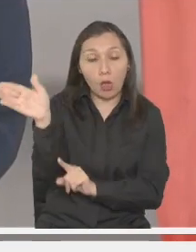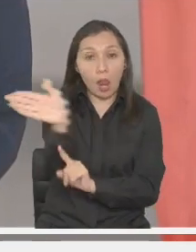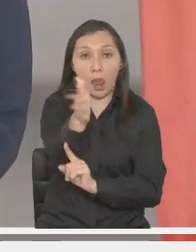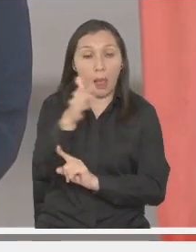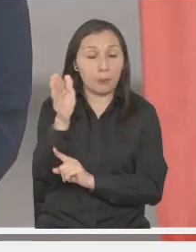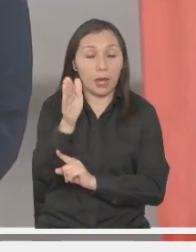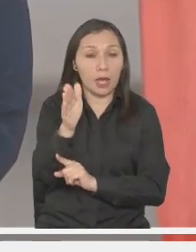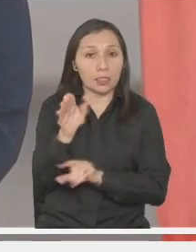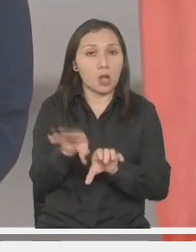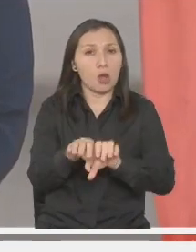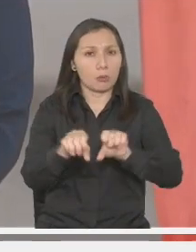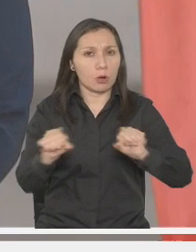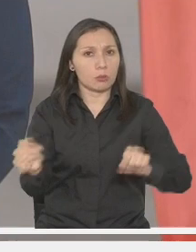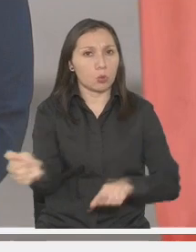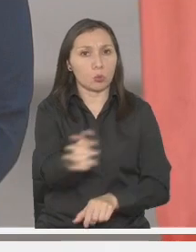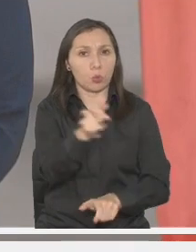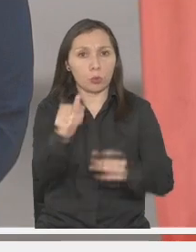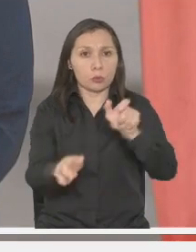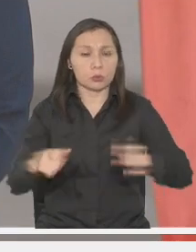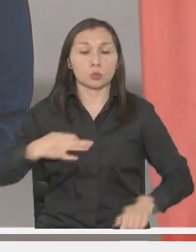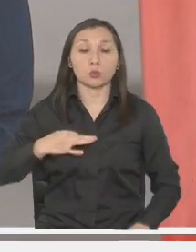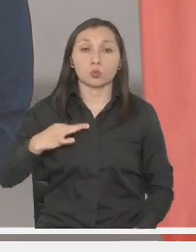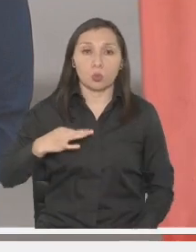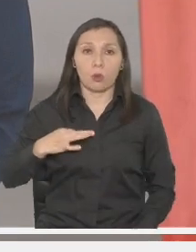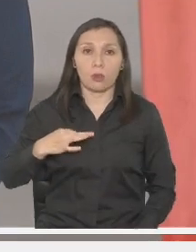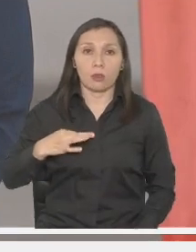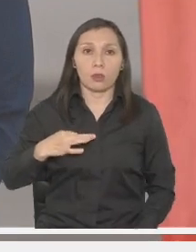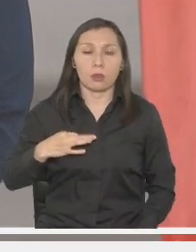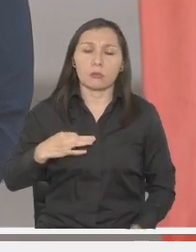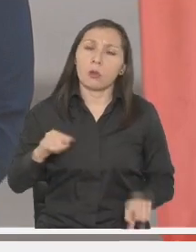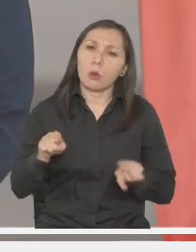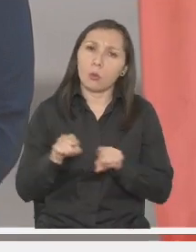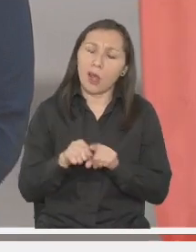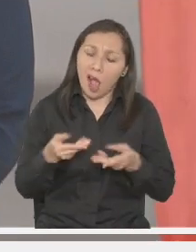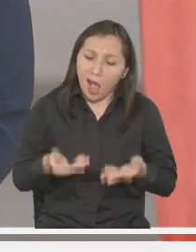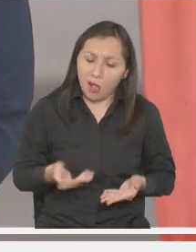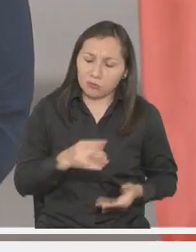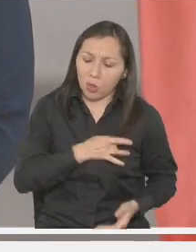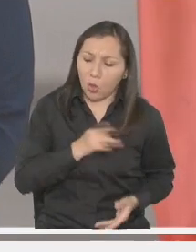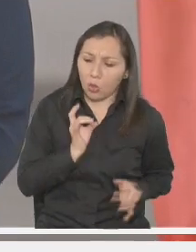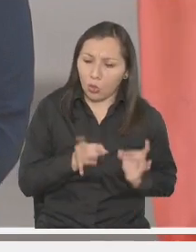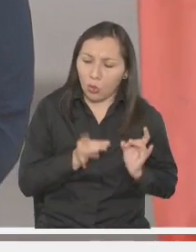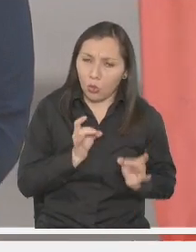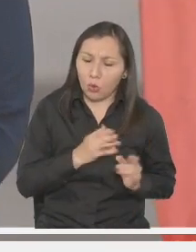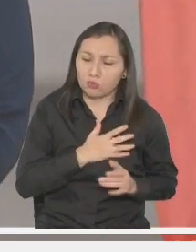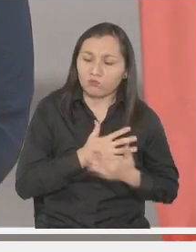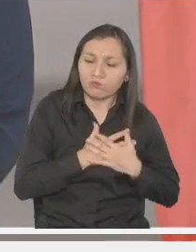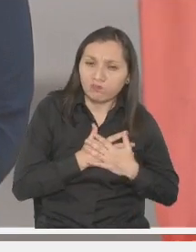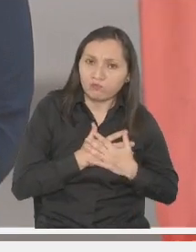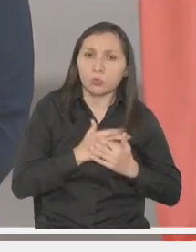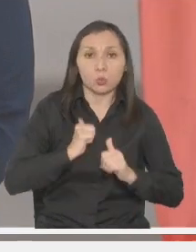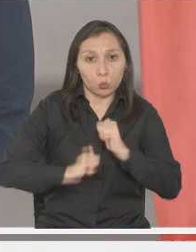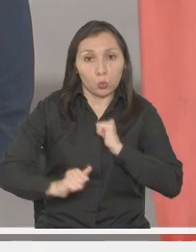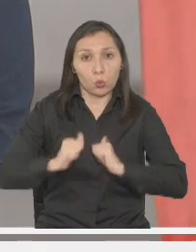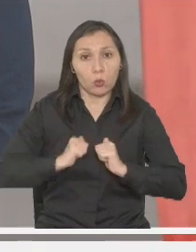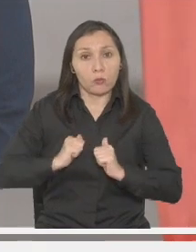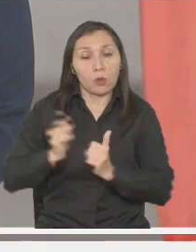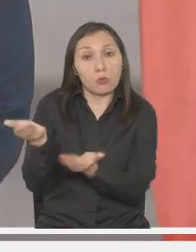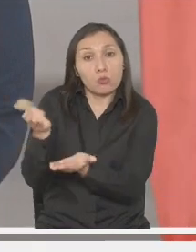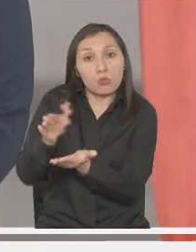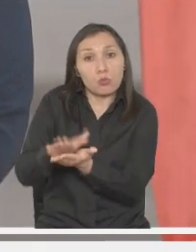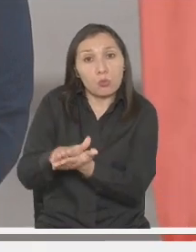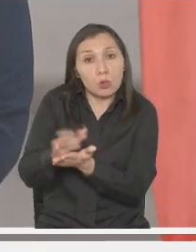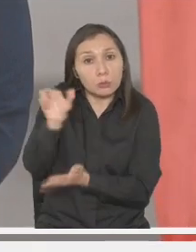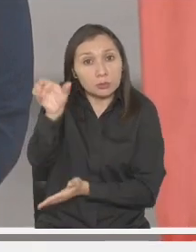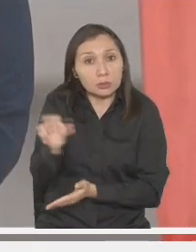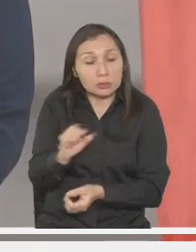patria y ante todos nuestros ciudadanos, de que pese a que estamos dolidos, de que pese a que estamos sufriendo la pérdida de un